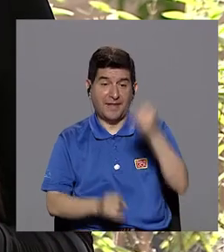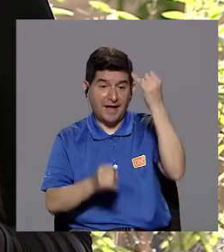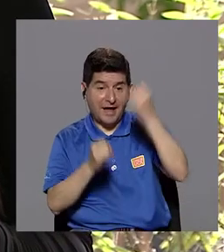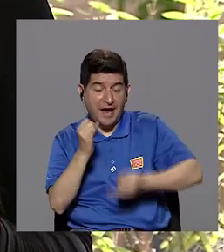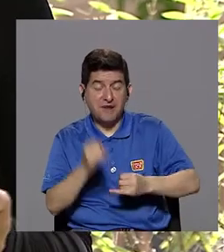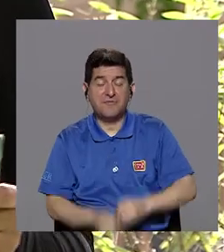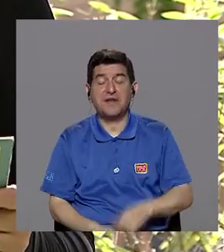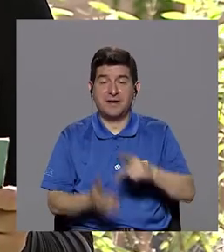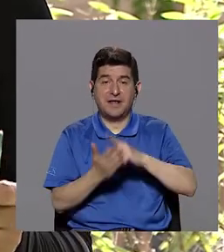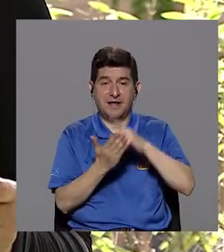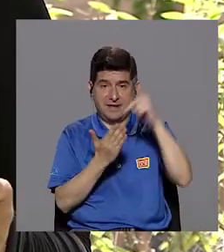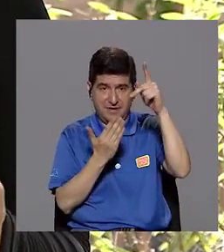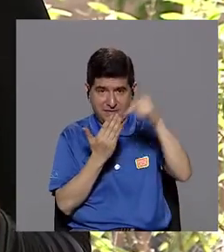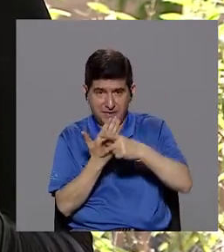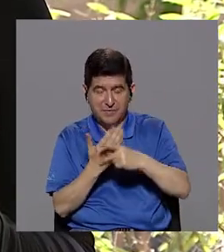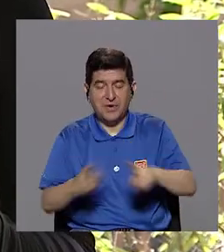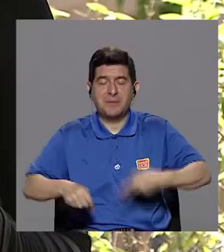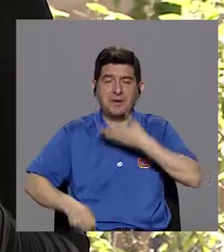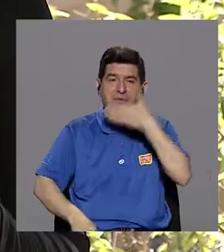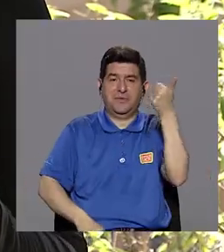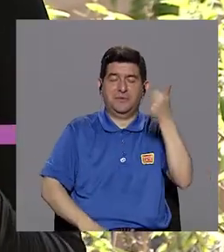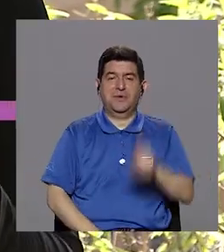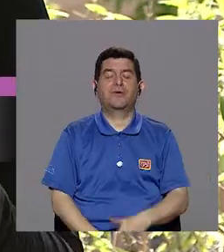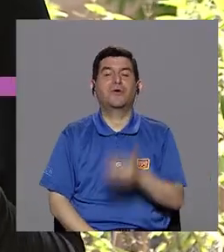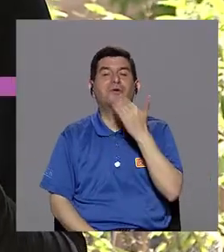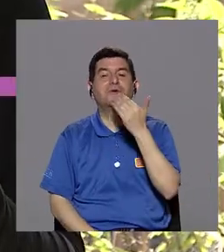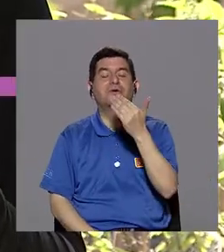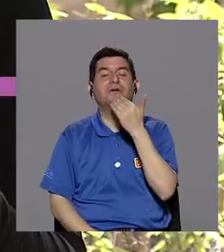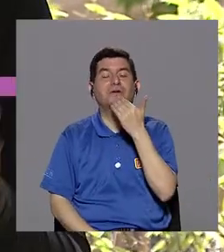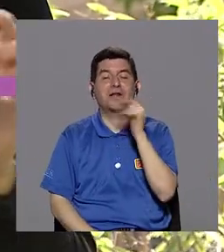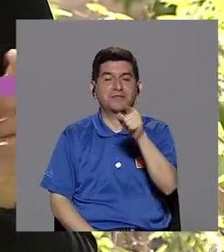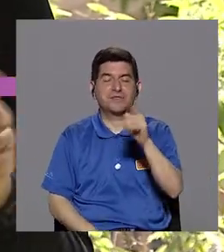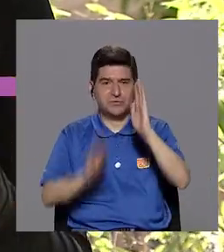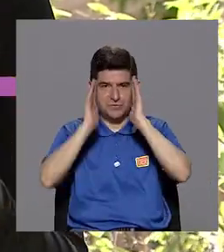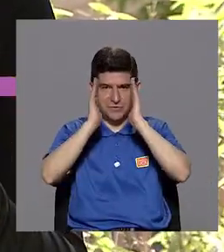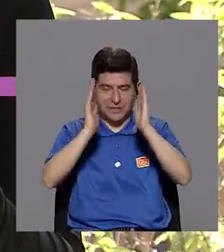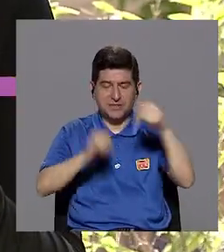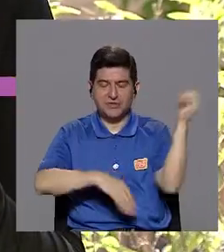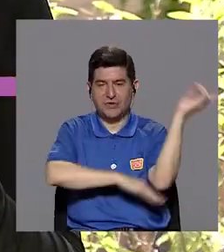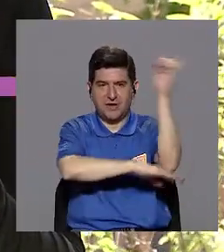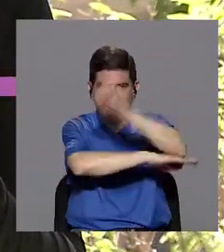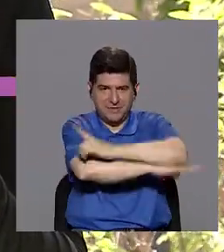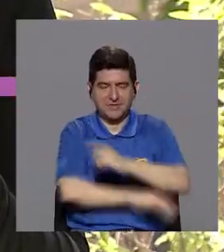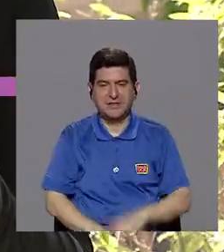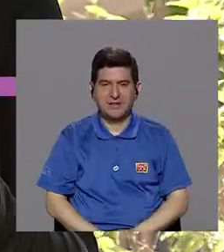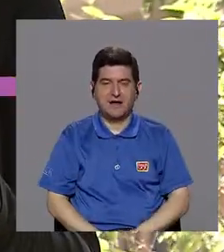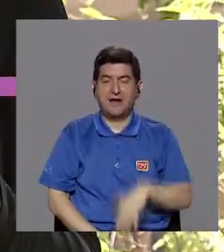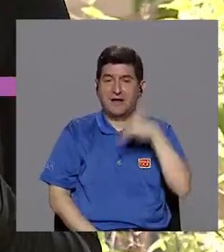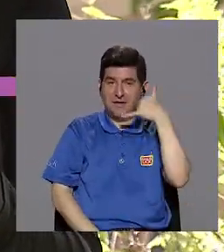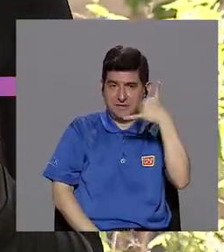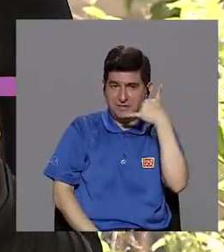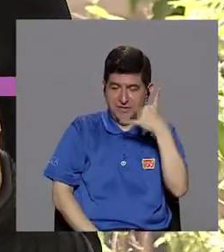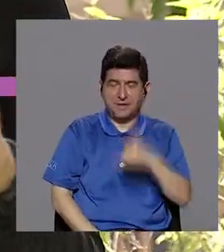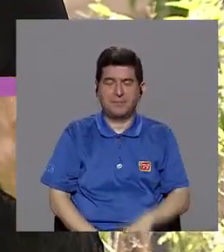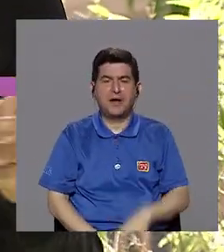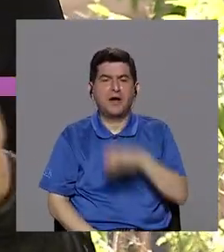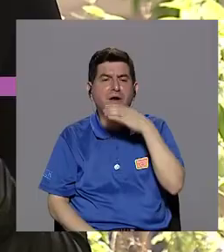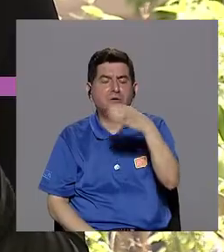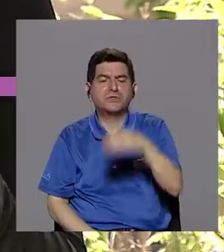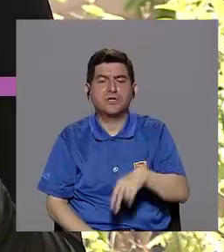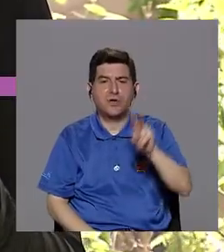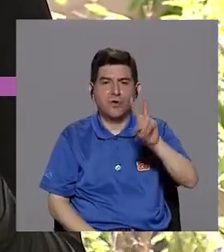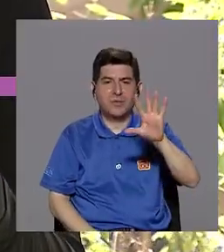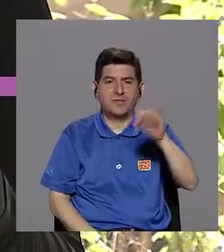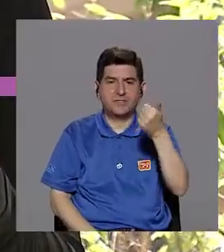Hemos llegado al final de una edición más de Vivir Mejor. Gracias por su sintonía el día de hoy. Puede llamarnos para hacer